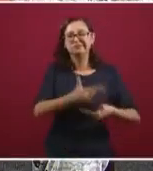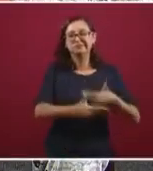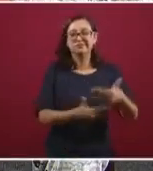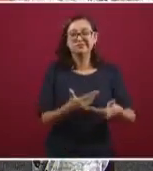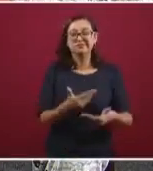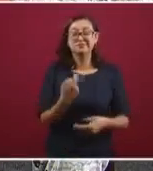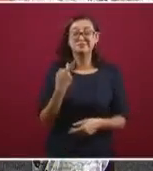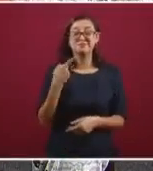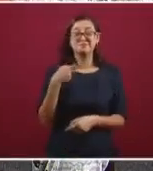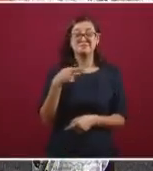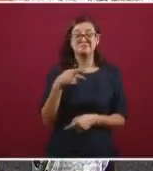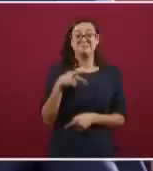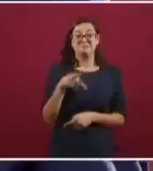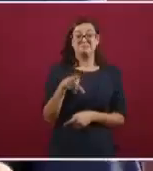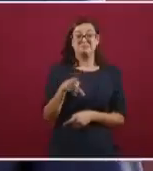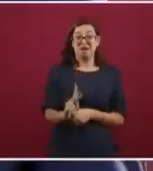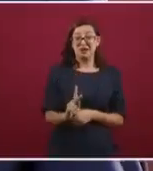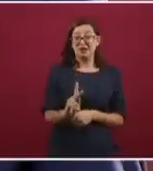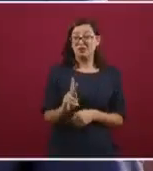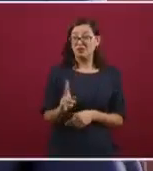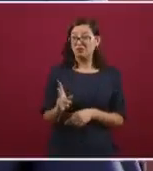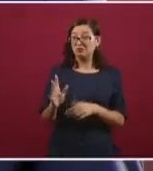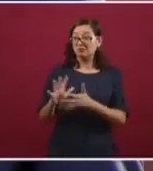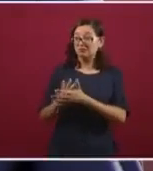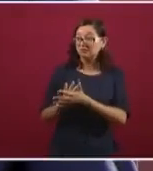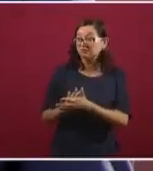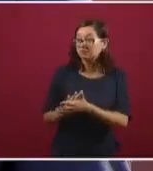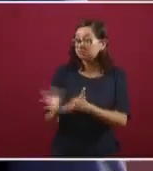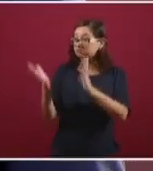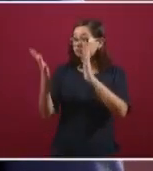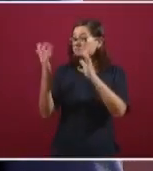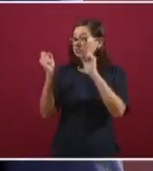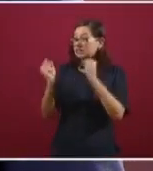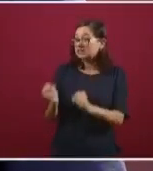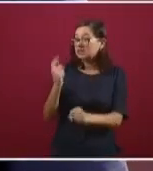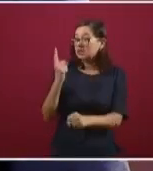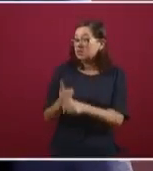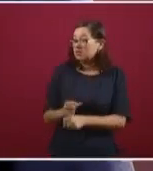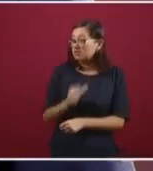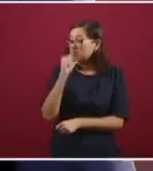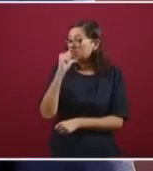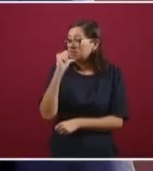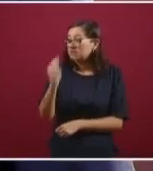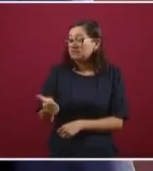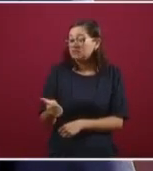Pero ante el problema de la inseguridad, de la violencia,